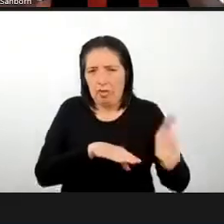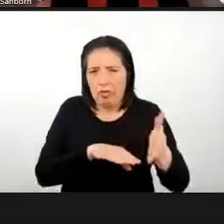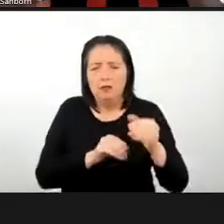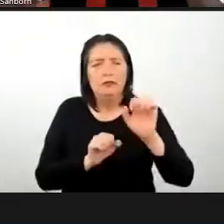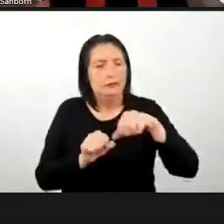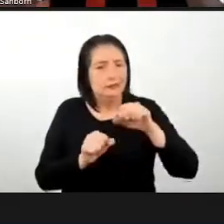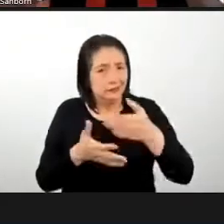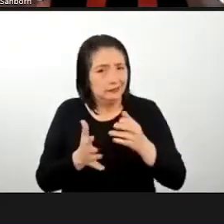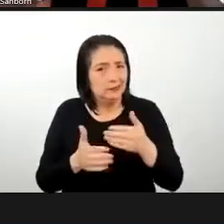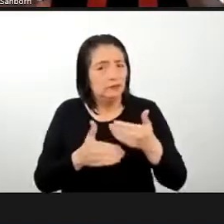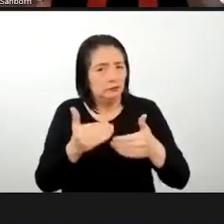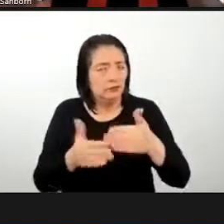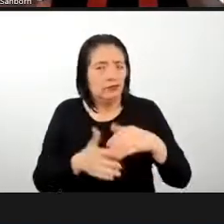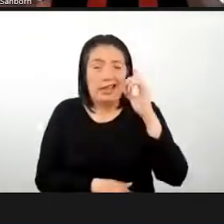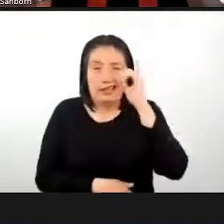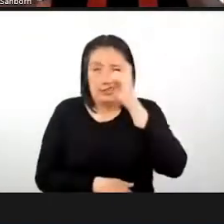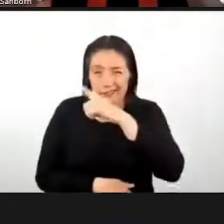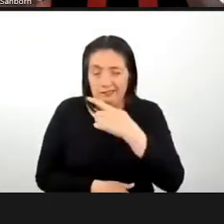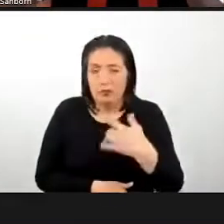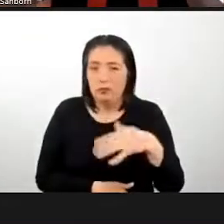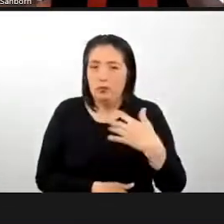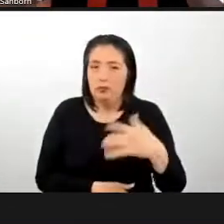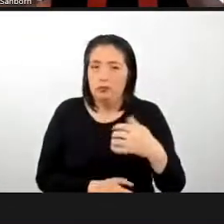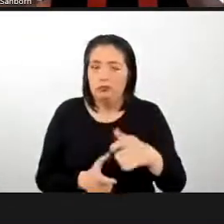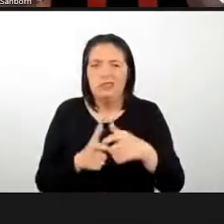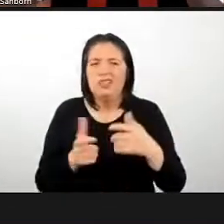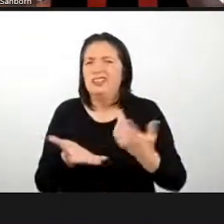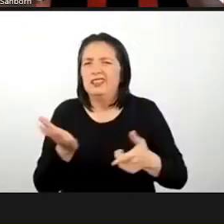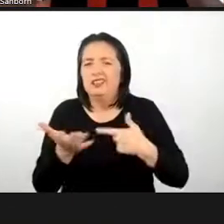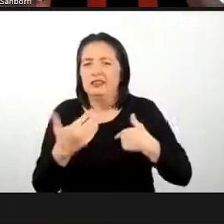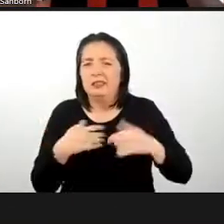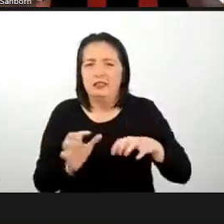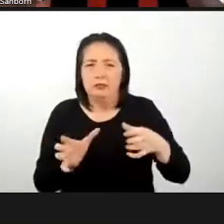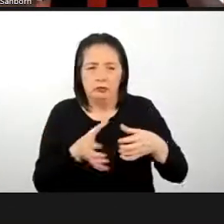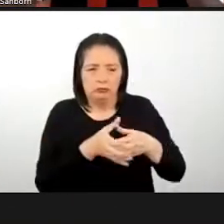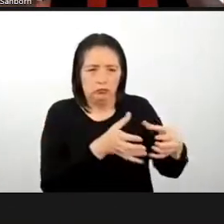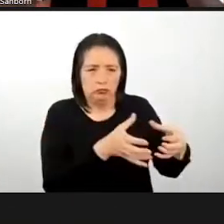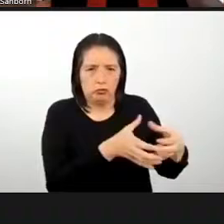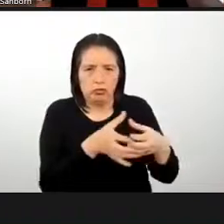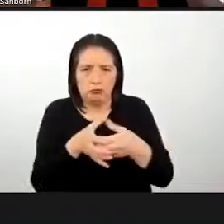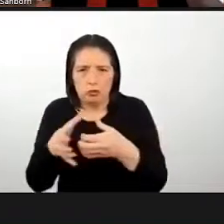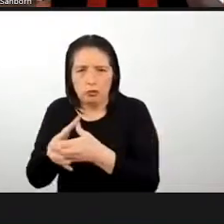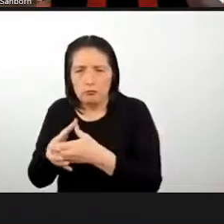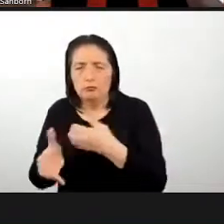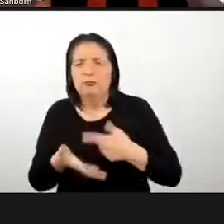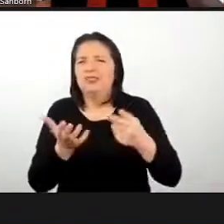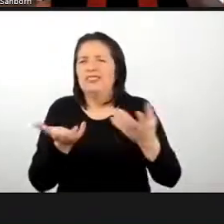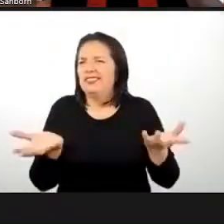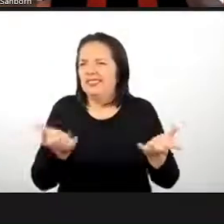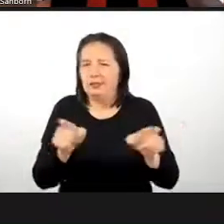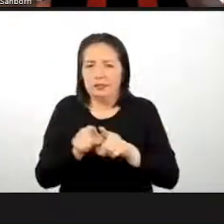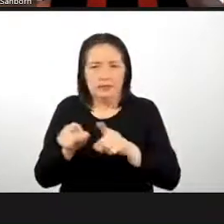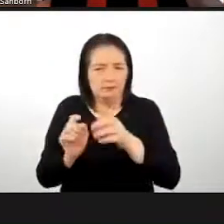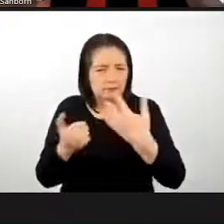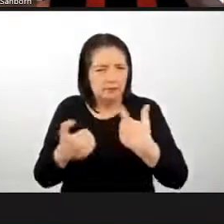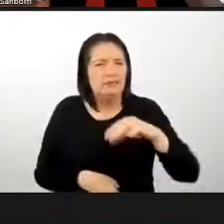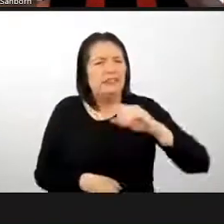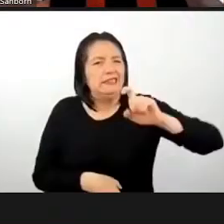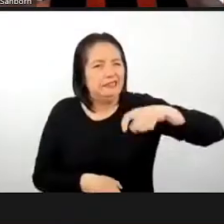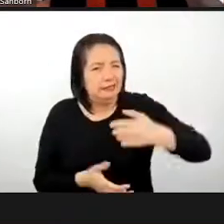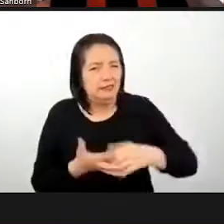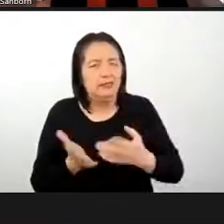enorme dificultad de que tenemos un contexto de polarización en el que además va a requerir